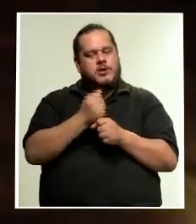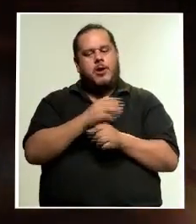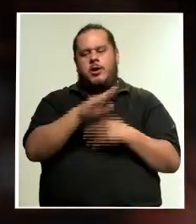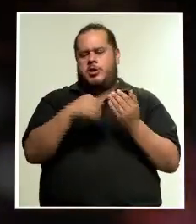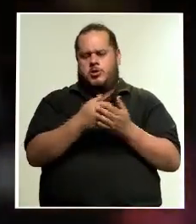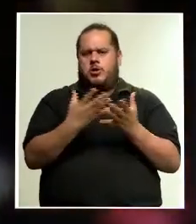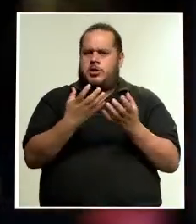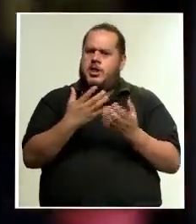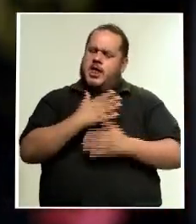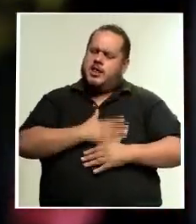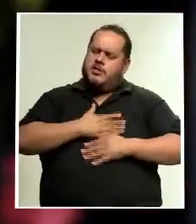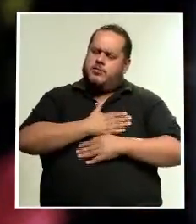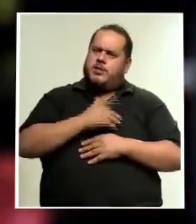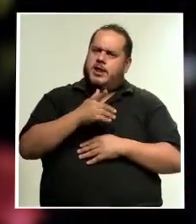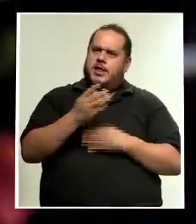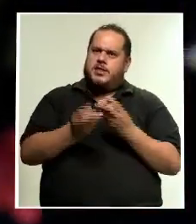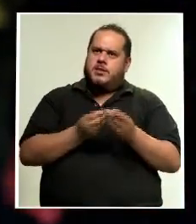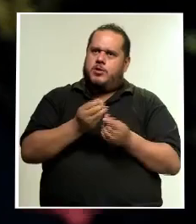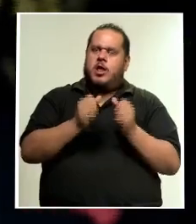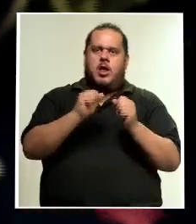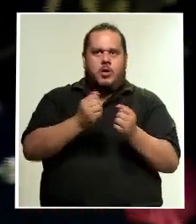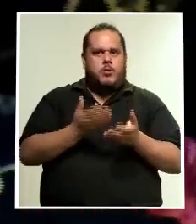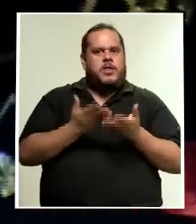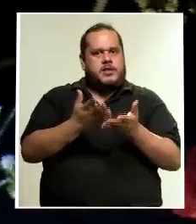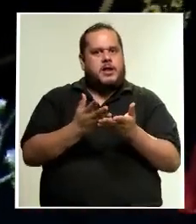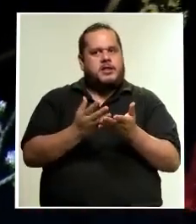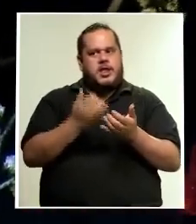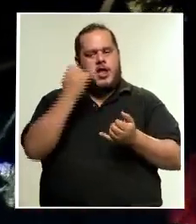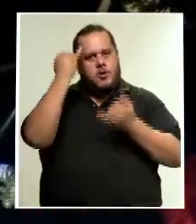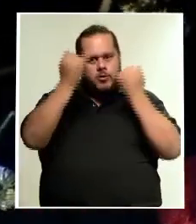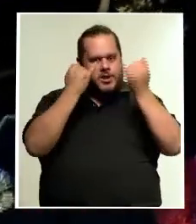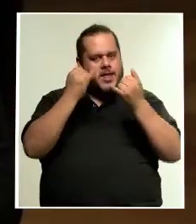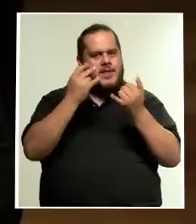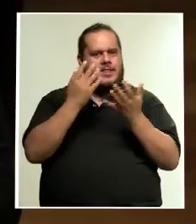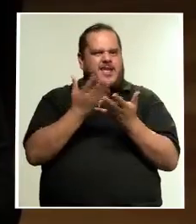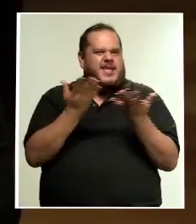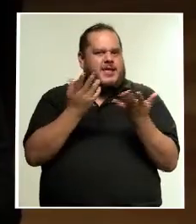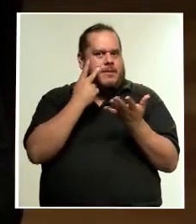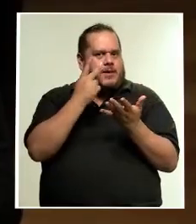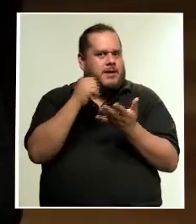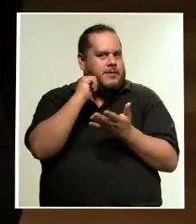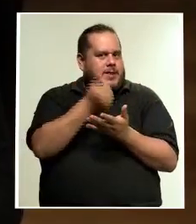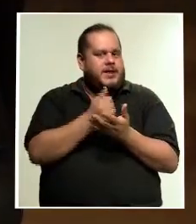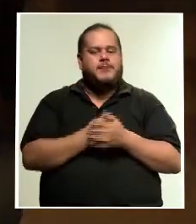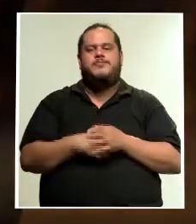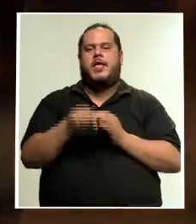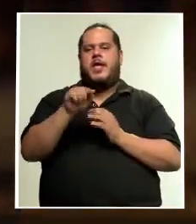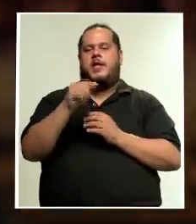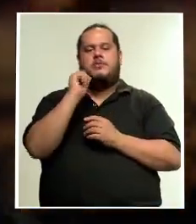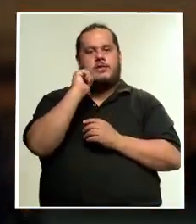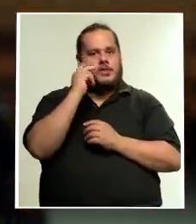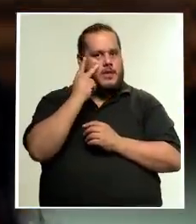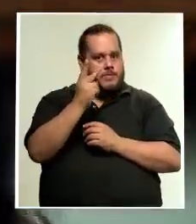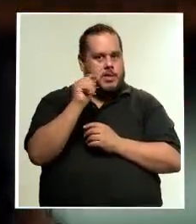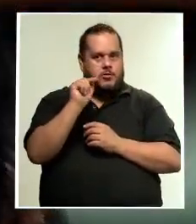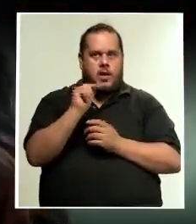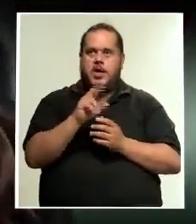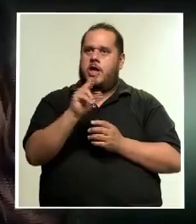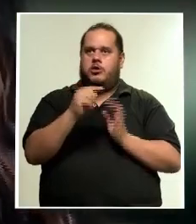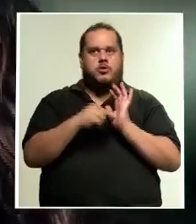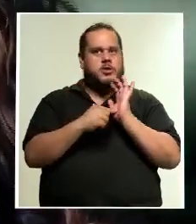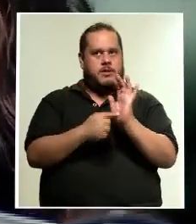disfrutar de esta producción puedan darse una idea, una pincelada de lo que verá mañana. Sí, eso que están viendo ahí no se había